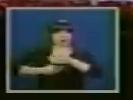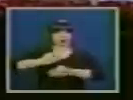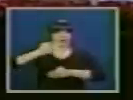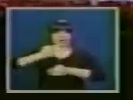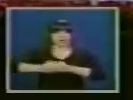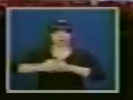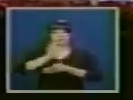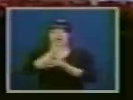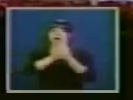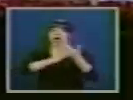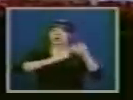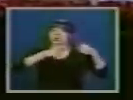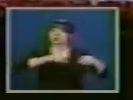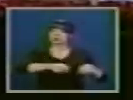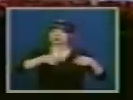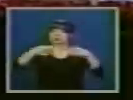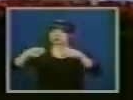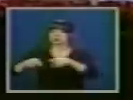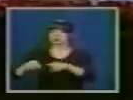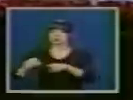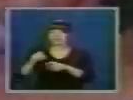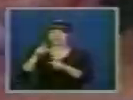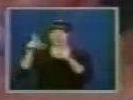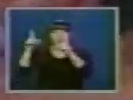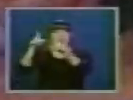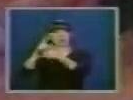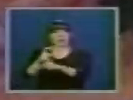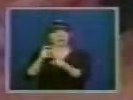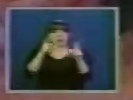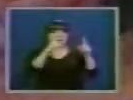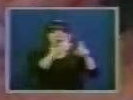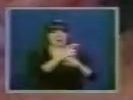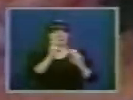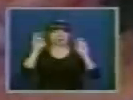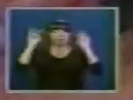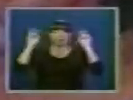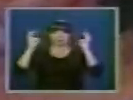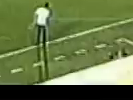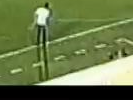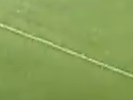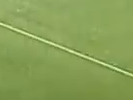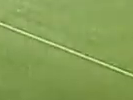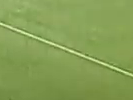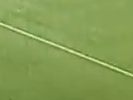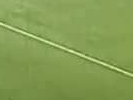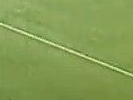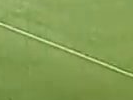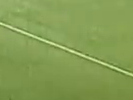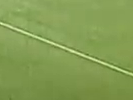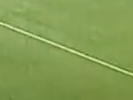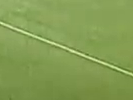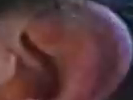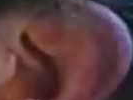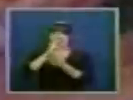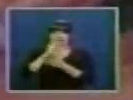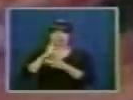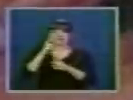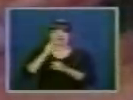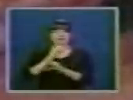en algunos casos la complejidad de los temas que son investigados. Decíamos que nos va a